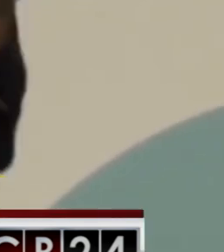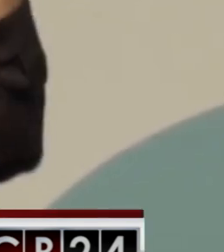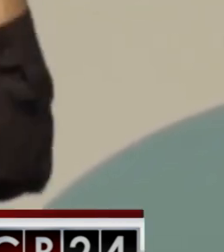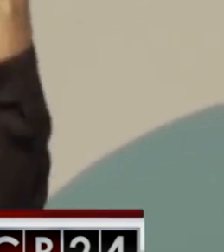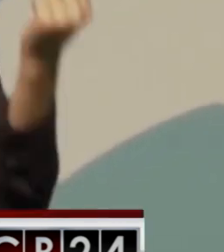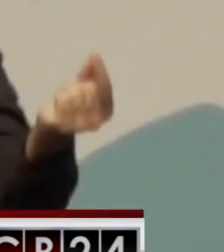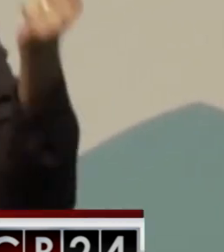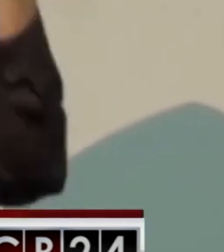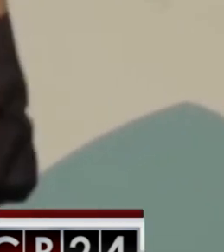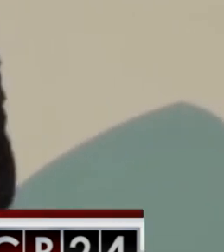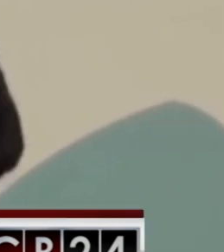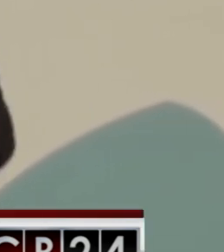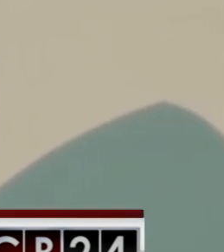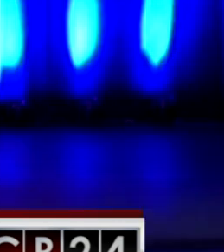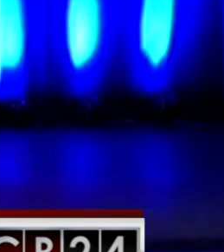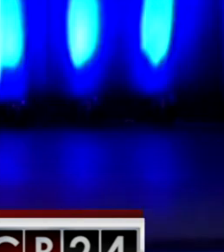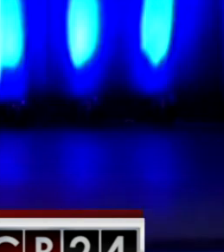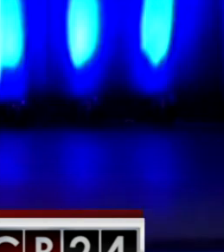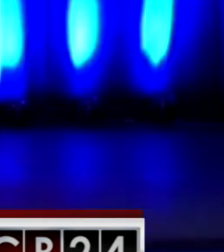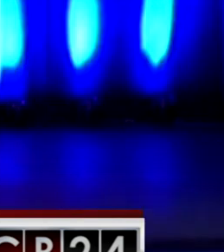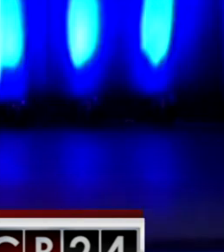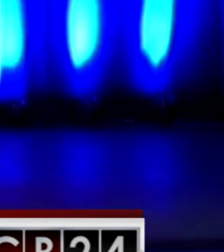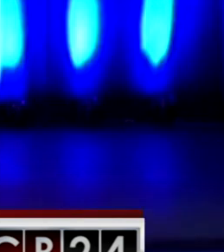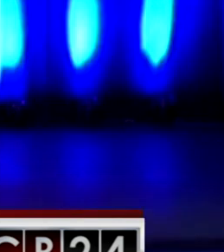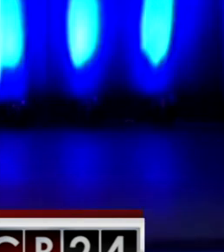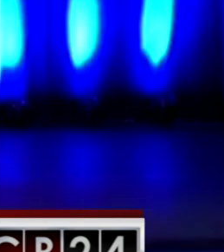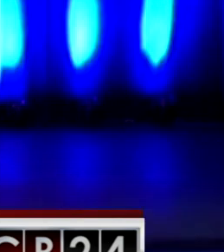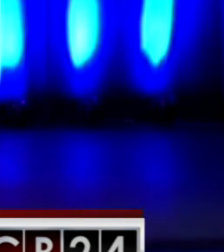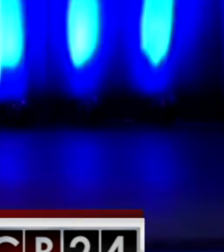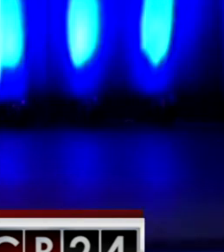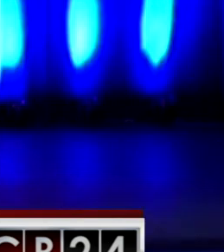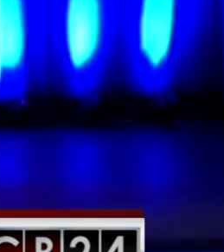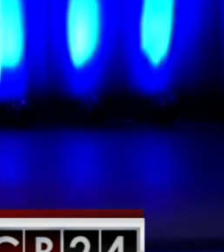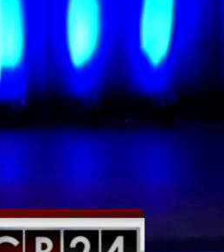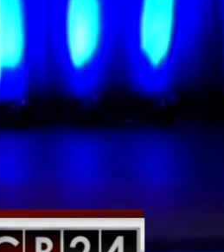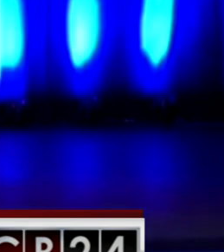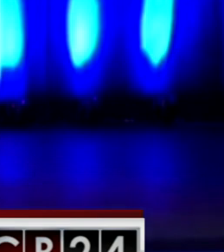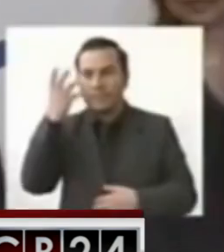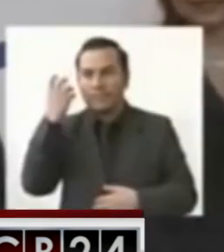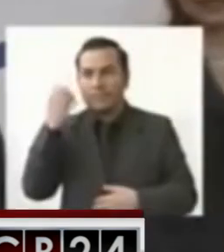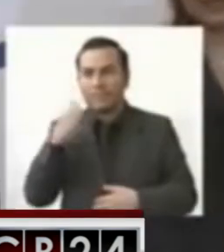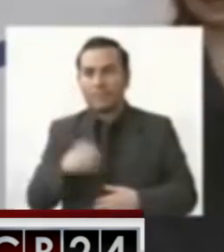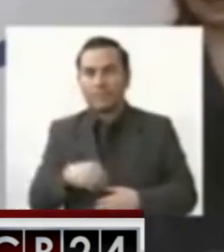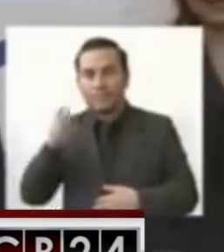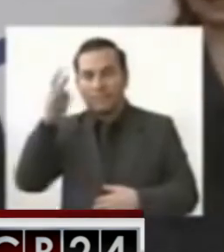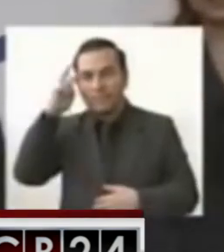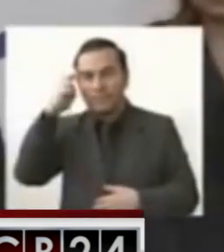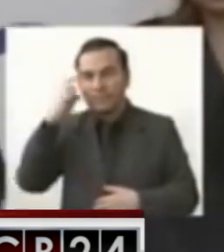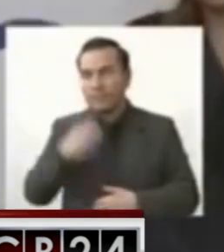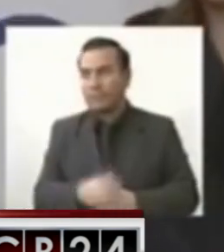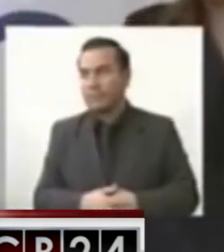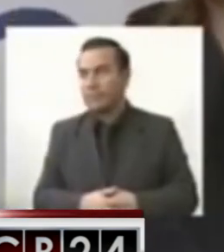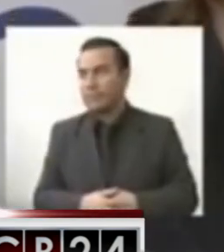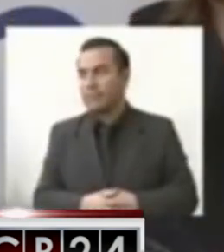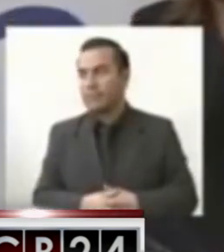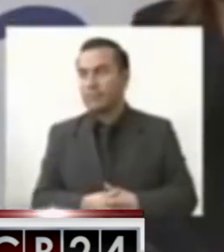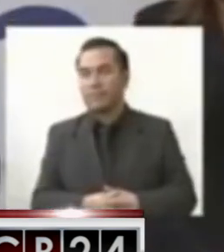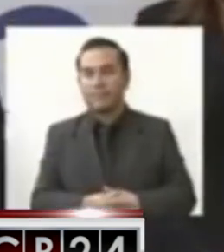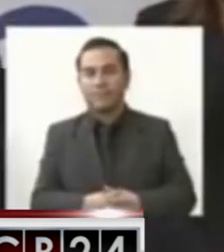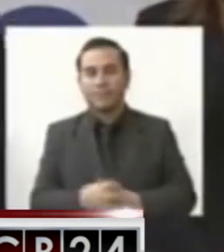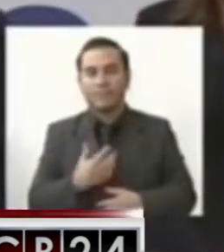no precisó qué cosas ha intentado negociar la casa presidencial a cambio de participar en la organización del acto de toma de posesión